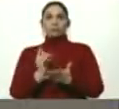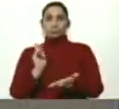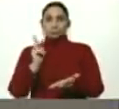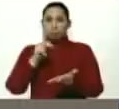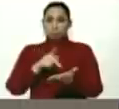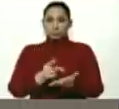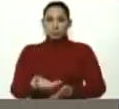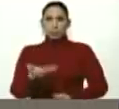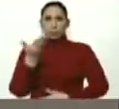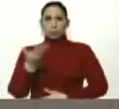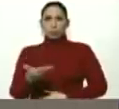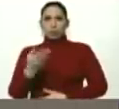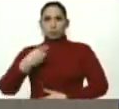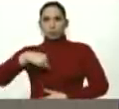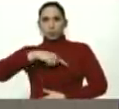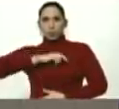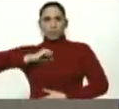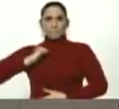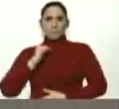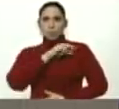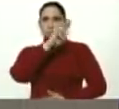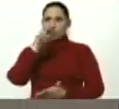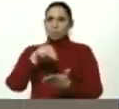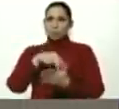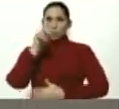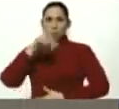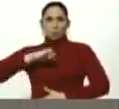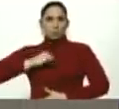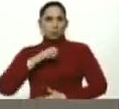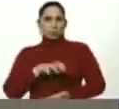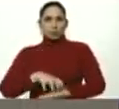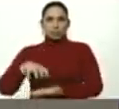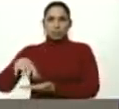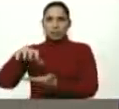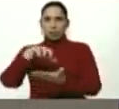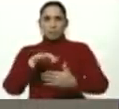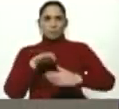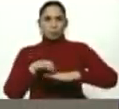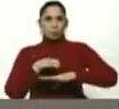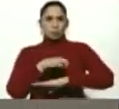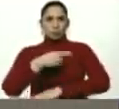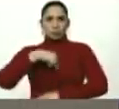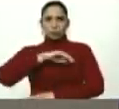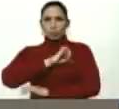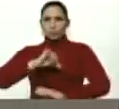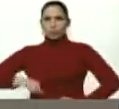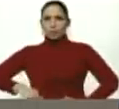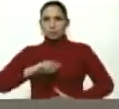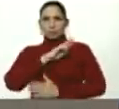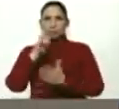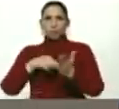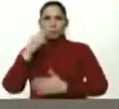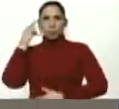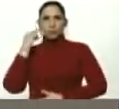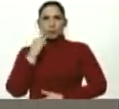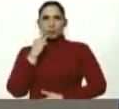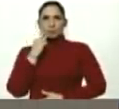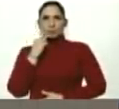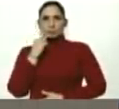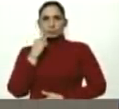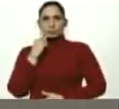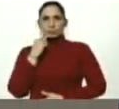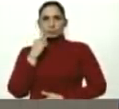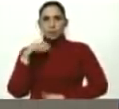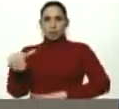importante de nuestra Policía Nacional, de las policías estatales y municipales, de nuestra Fuerza Armada Nacional Bolivariana en